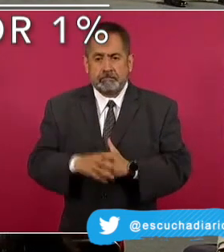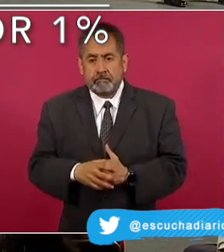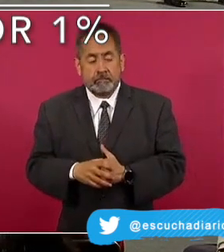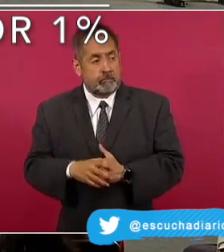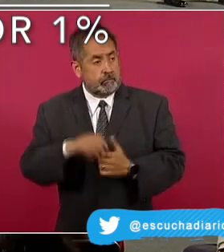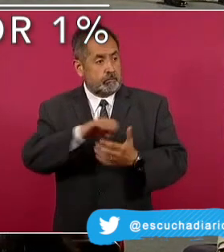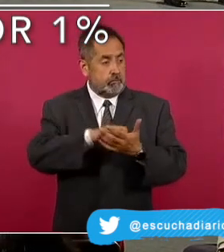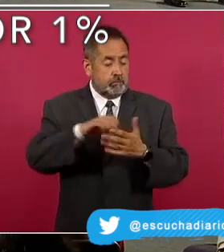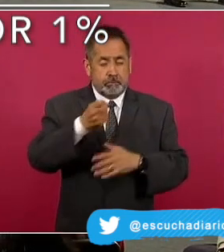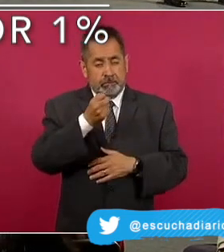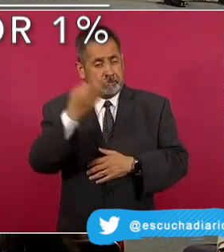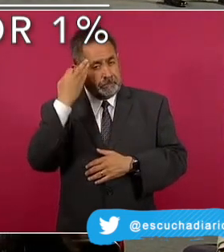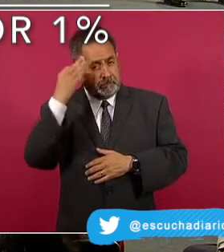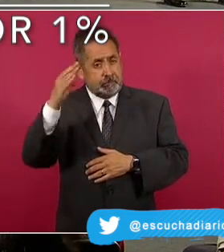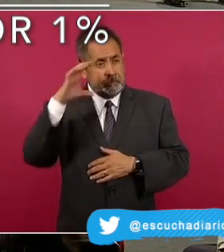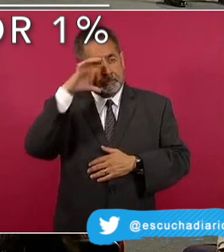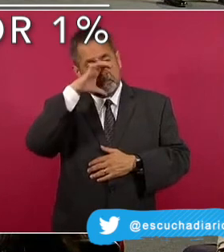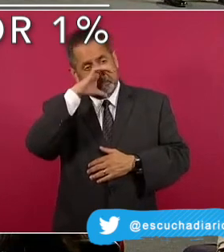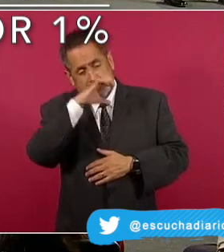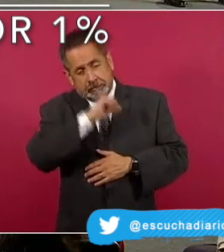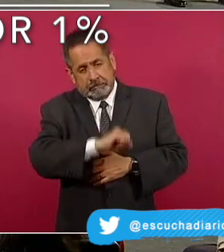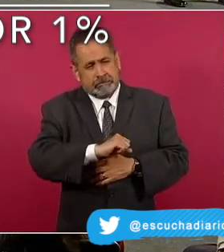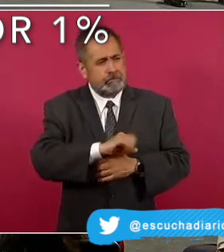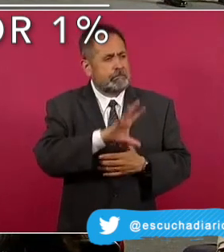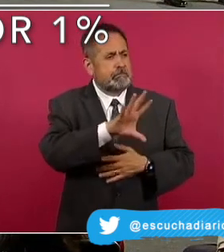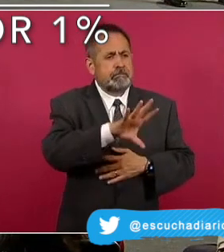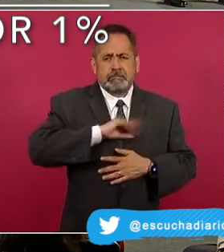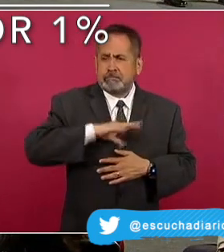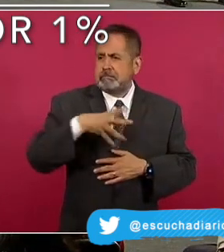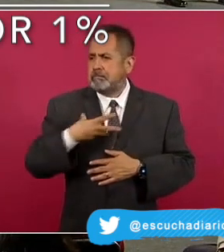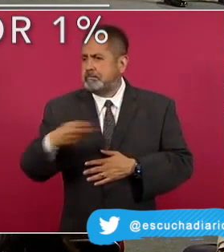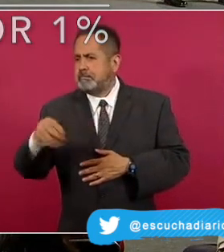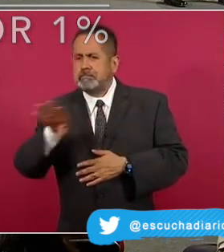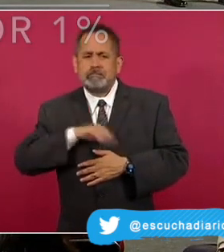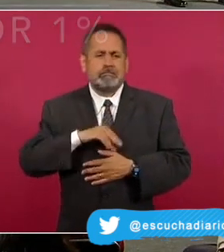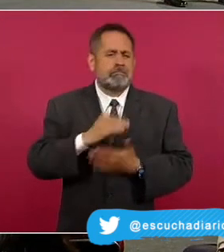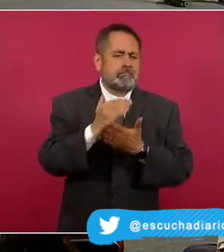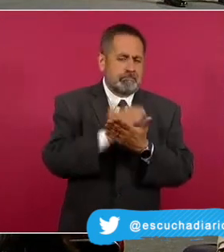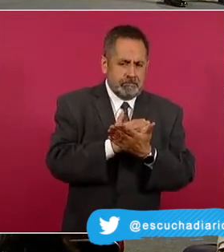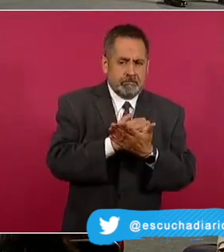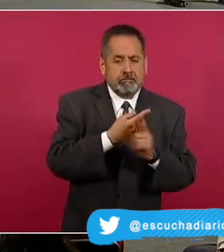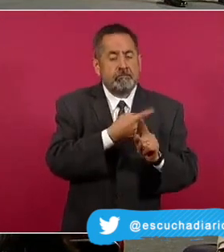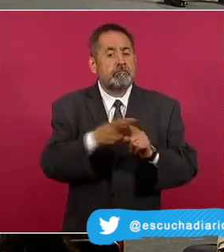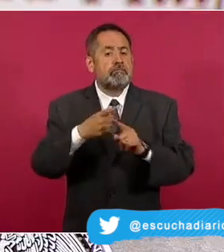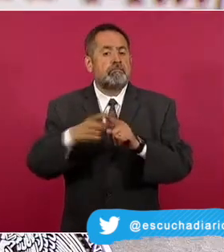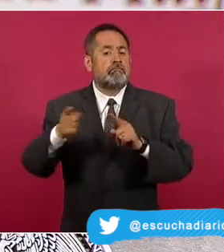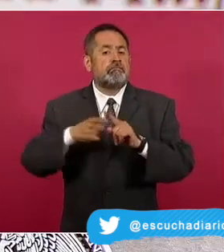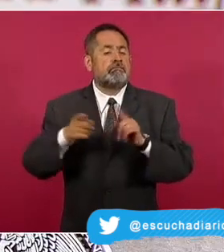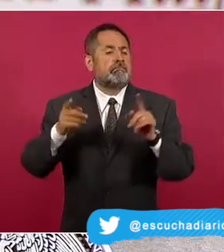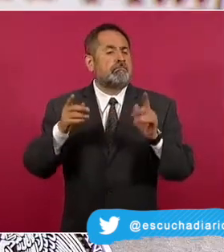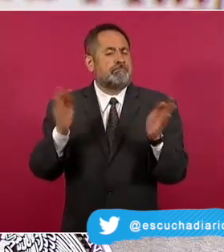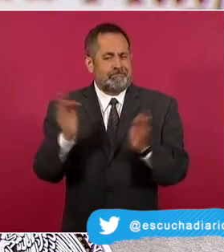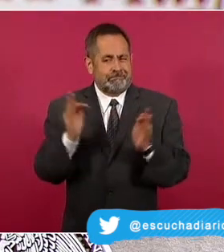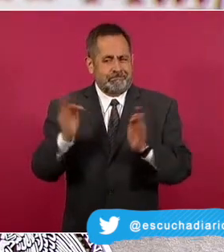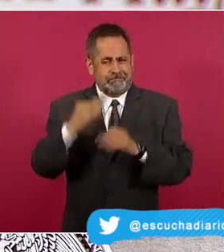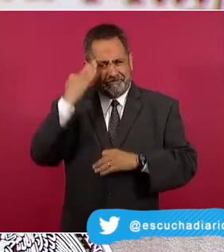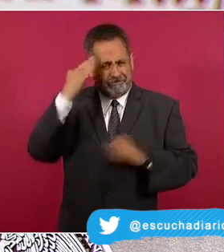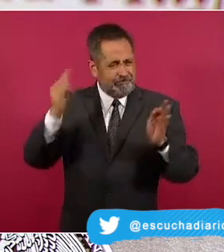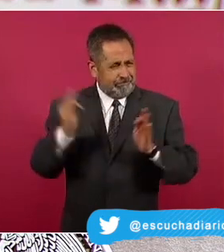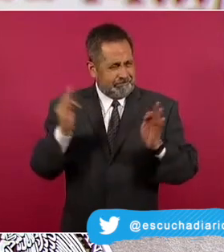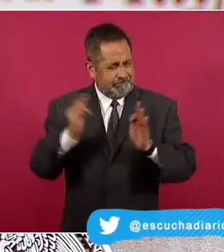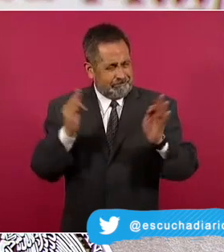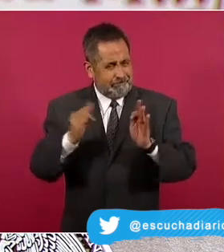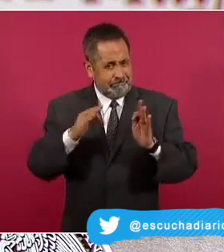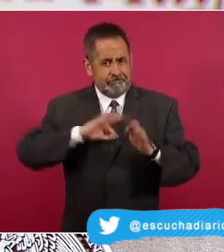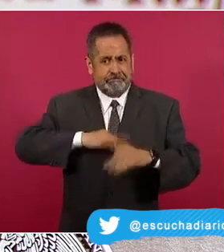y de 1% para pacientes en situación crítica que requieren respiración mecánica en cuanto a la vacunación en méjico en